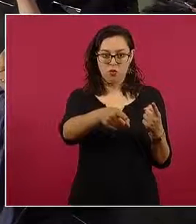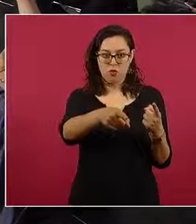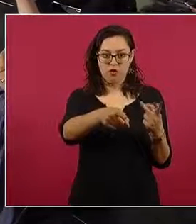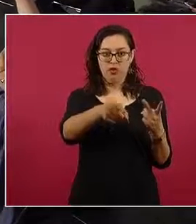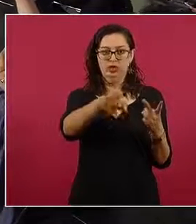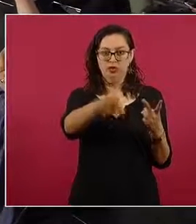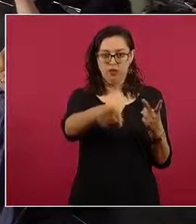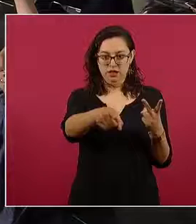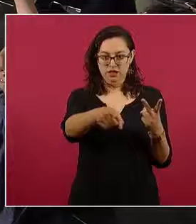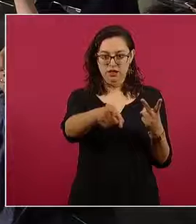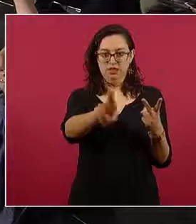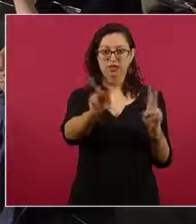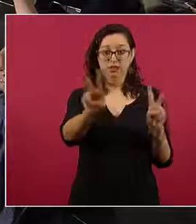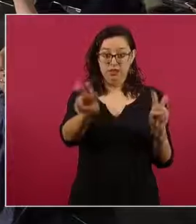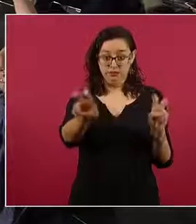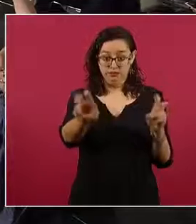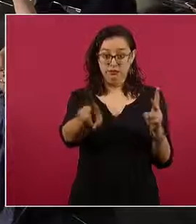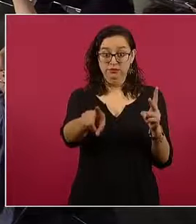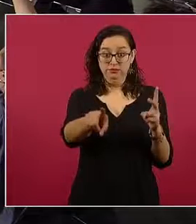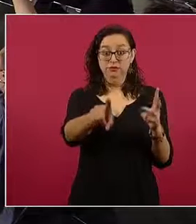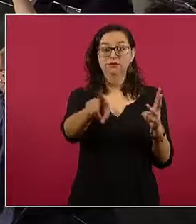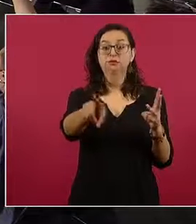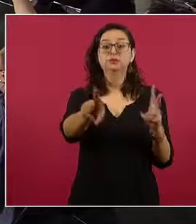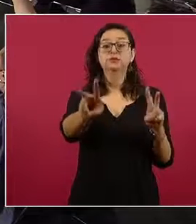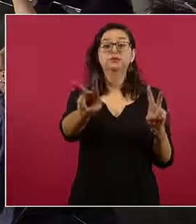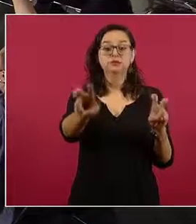sobre el tema,